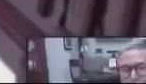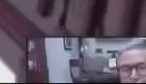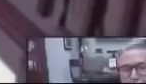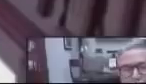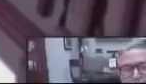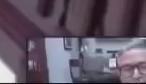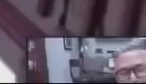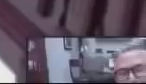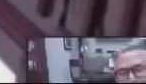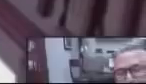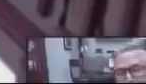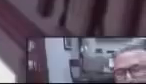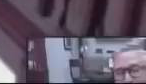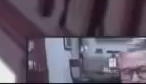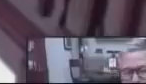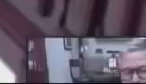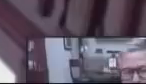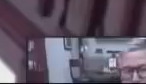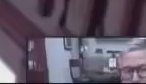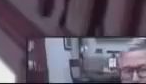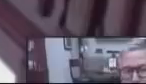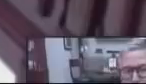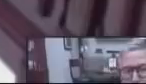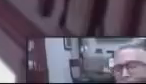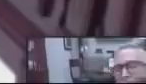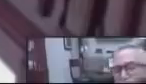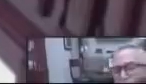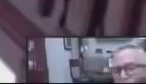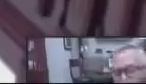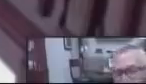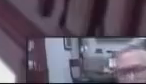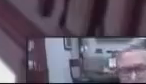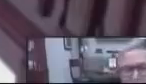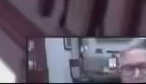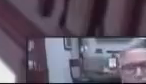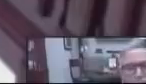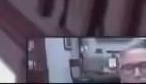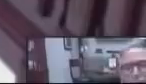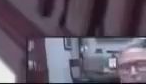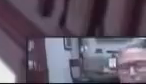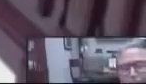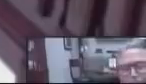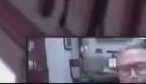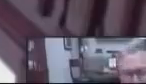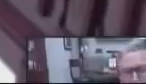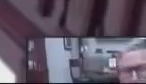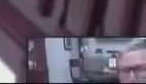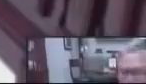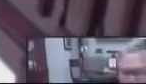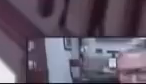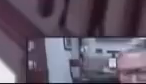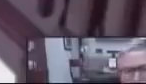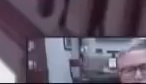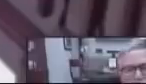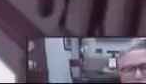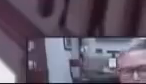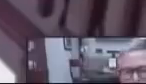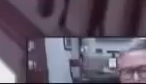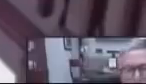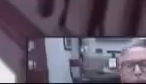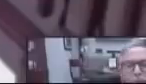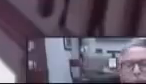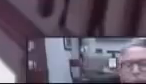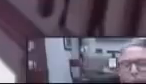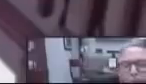patrias desde italia hasta estados unidos hablábamos como predicadores que nos oigan y demos algo sembremos algo démosles alimentos